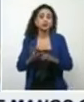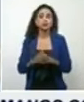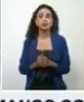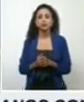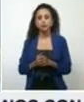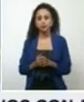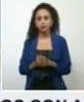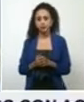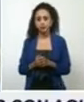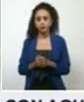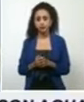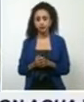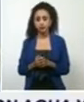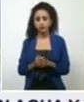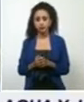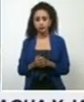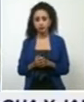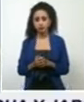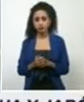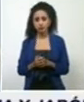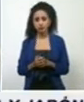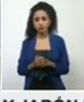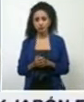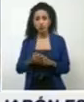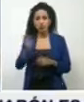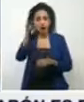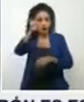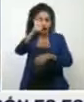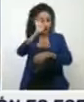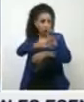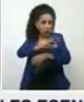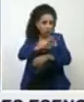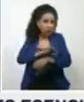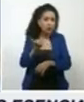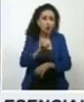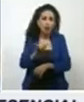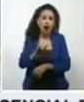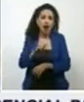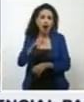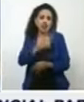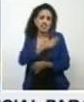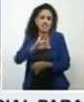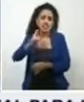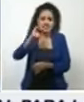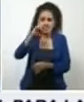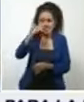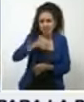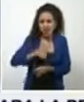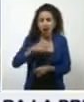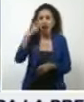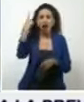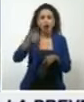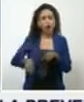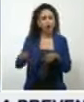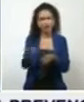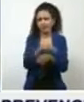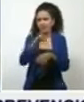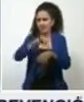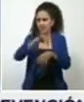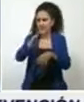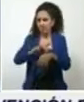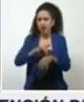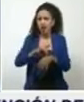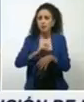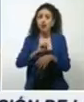el que transmite esta enfermedad, transmite el Zika, transmite la chikungunya, transmite la fiebre